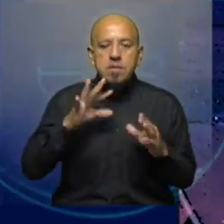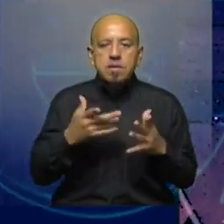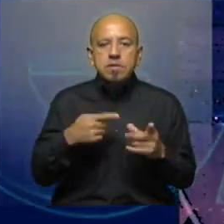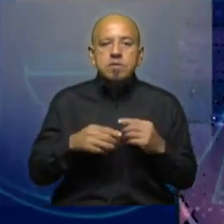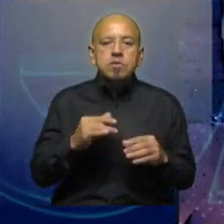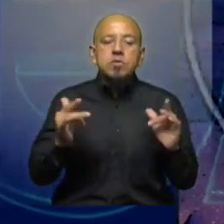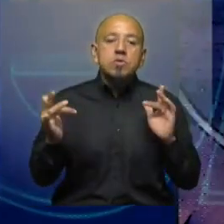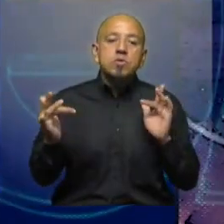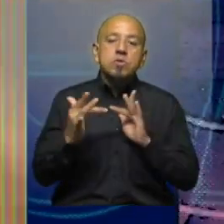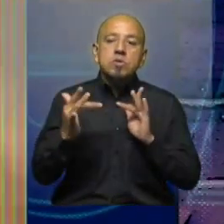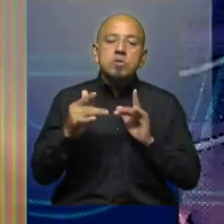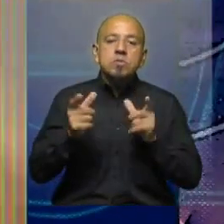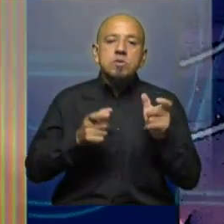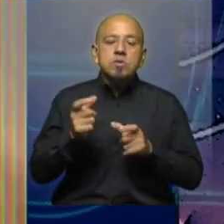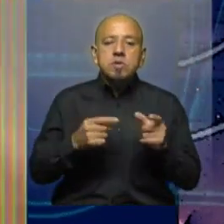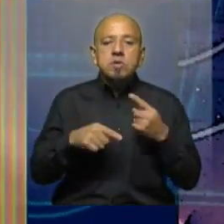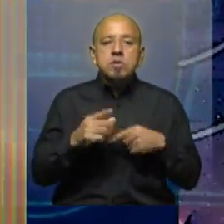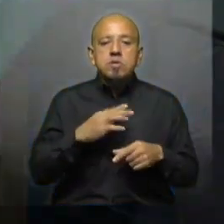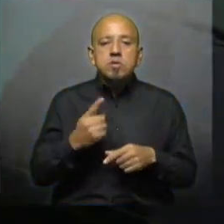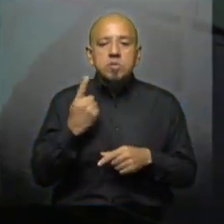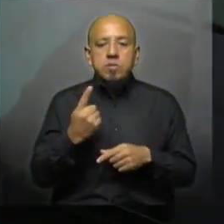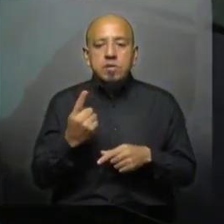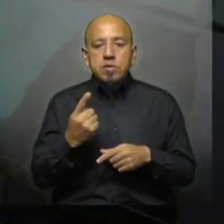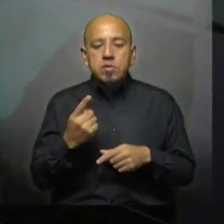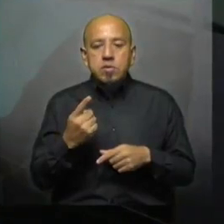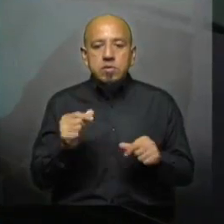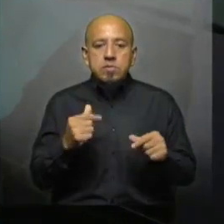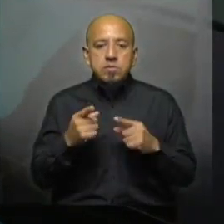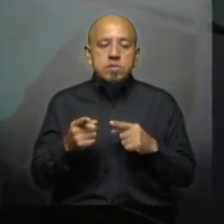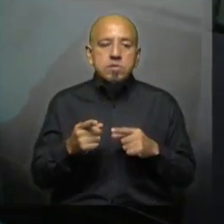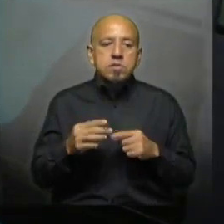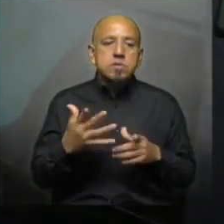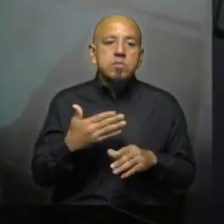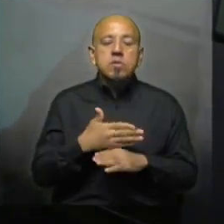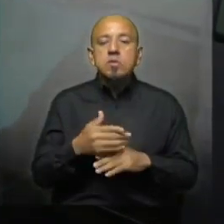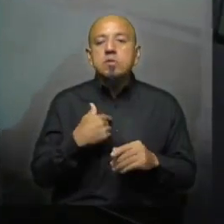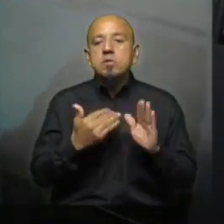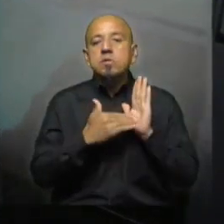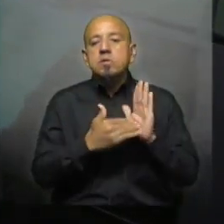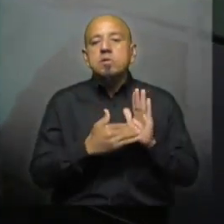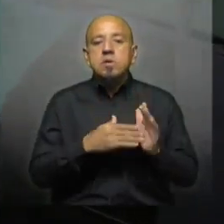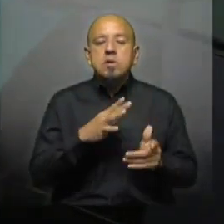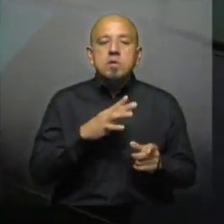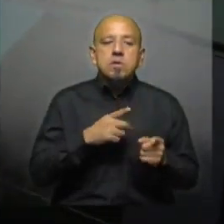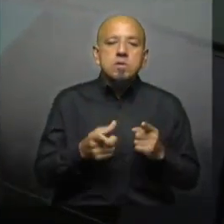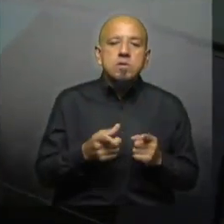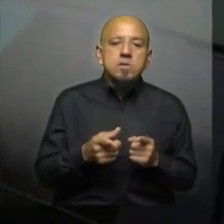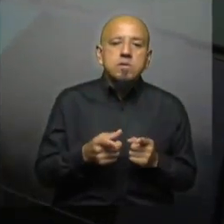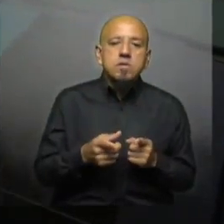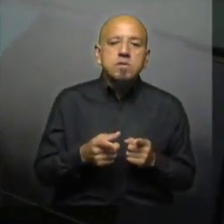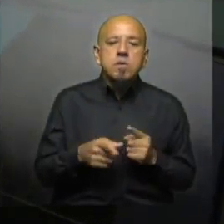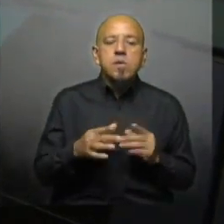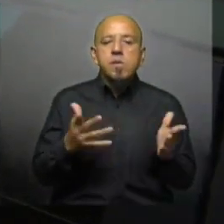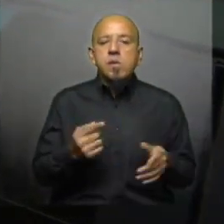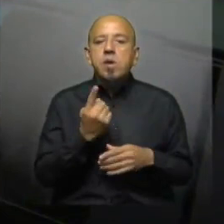poder contactar con gente que tuviera que ver. Entonces, el primer criterio fue ese. Y después fue tratar de que sea representativo. Hubo algo